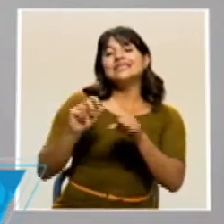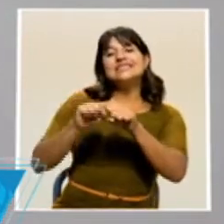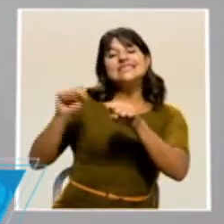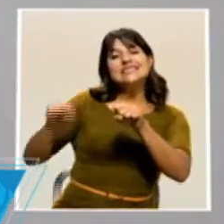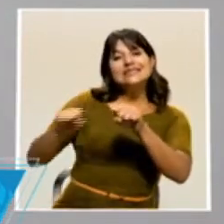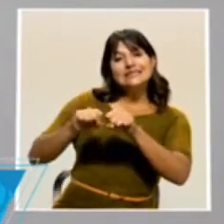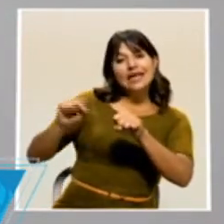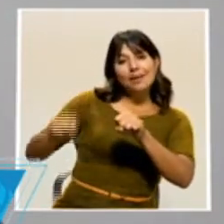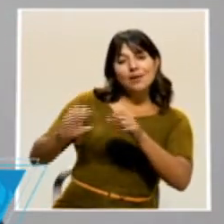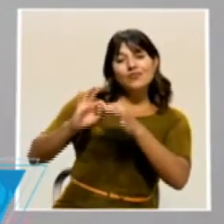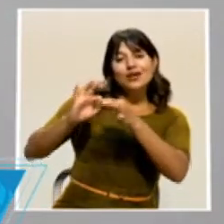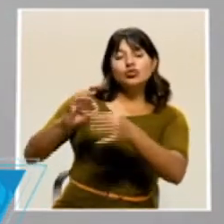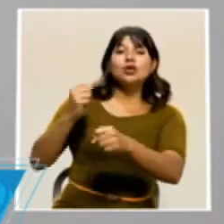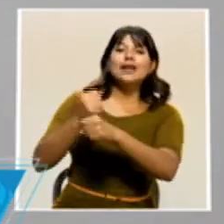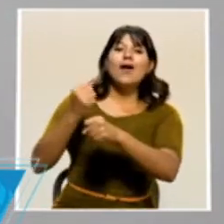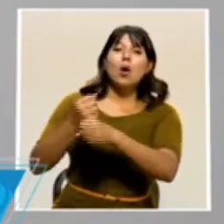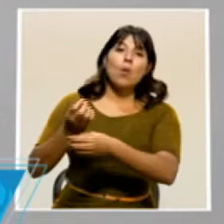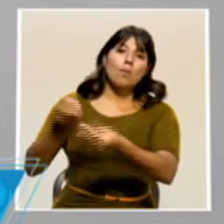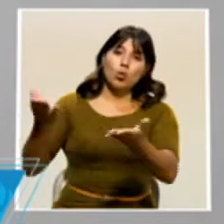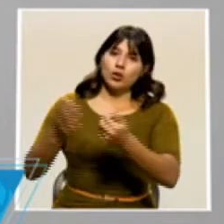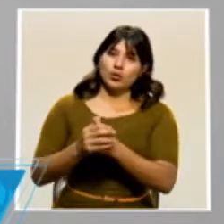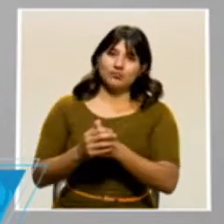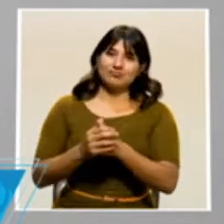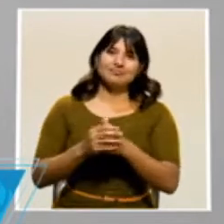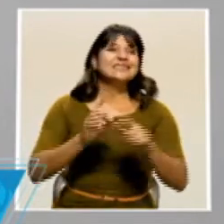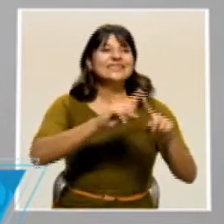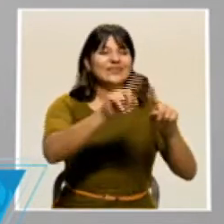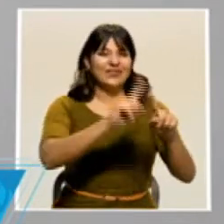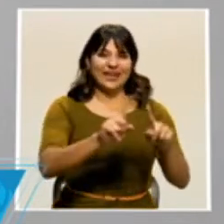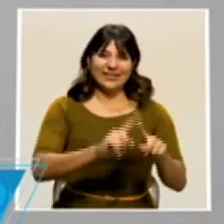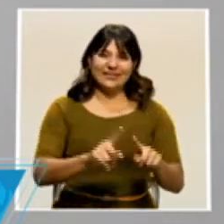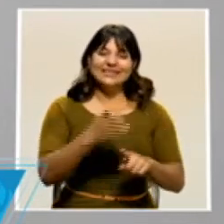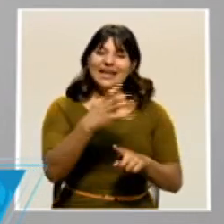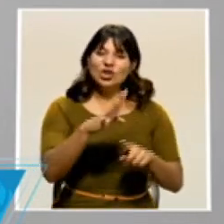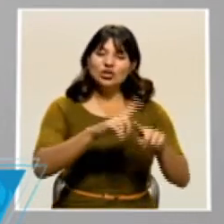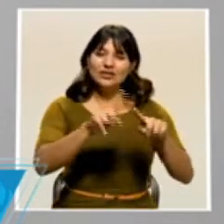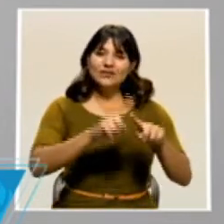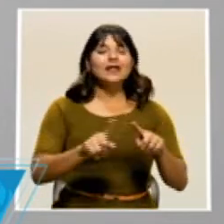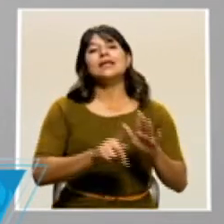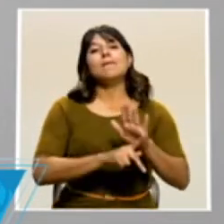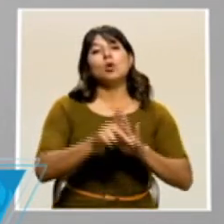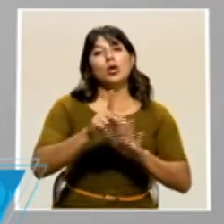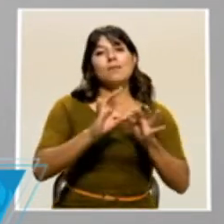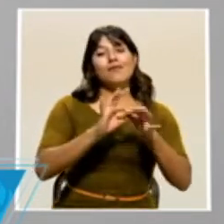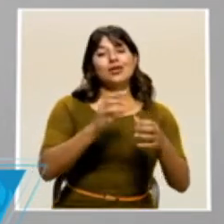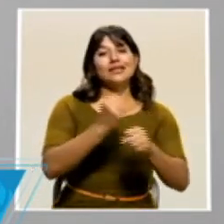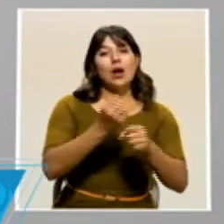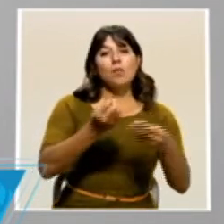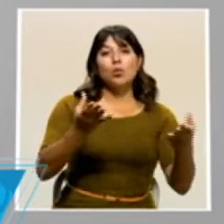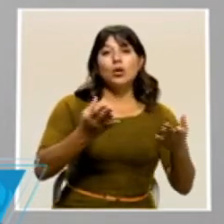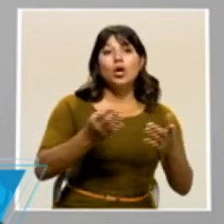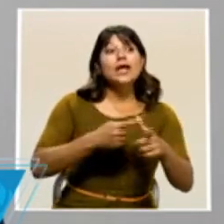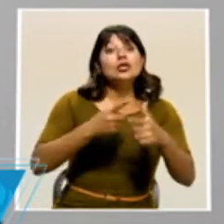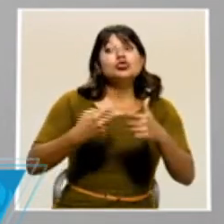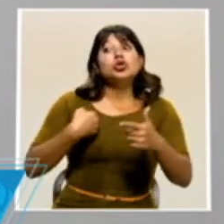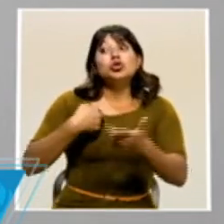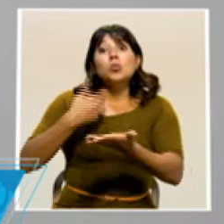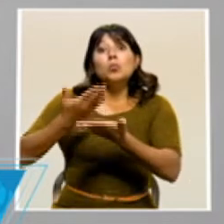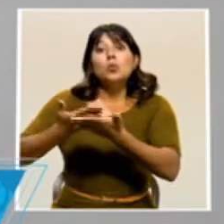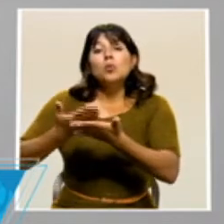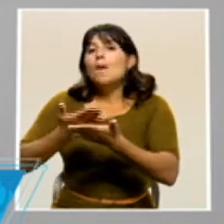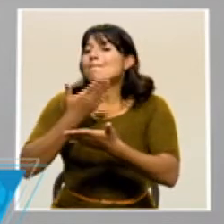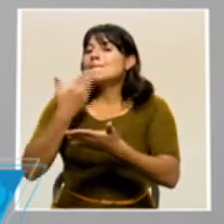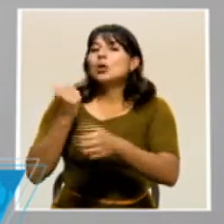estén bajo un mismo marco general. También dijimos que considerábamos pertinente que todos